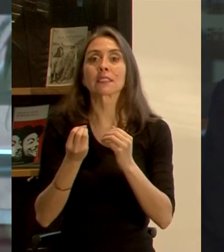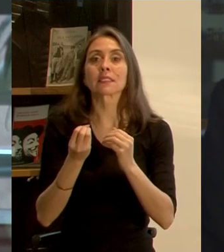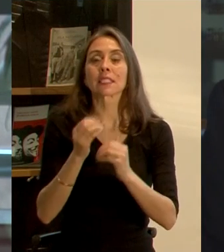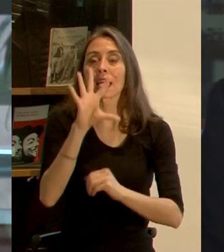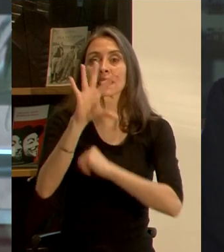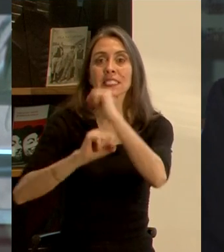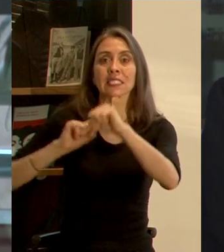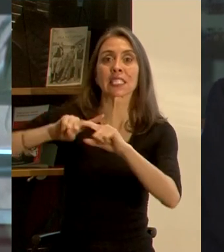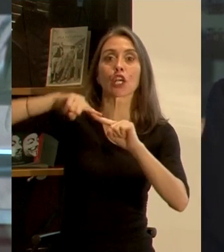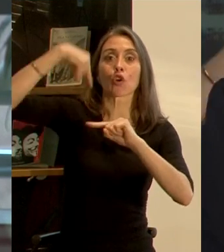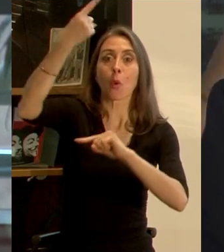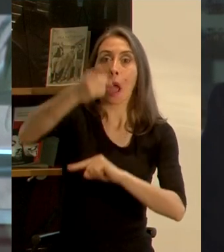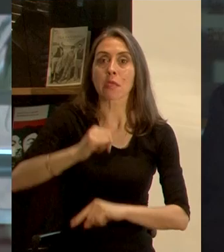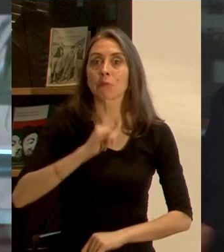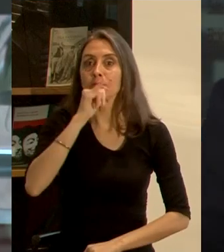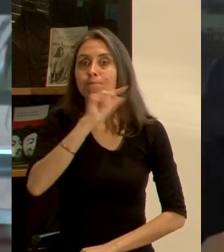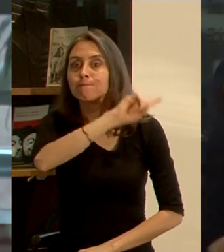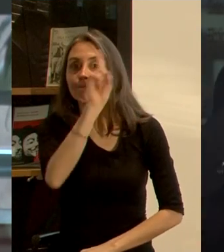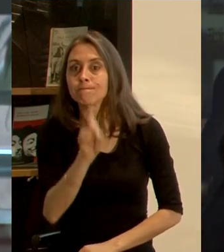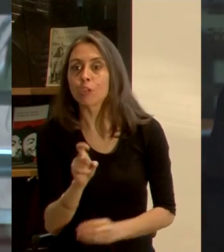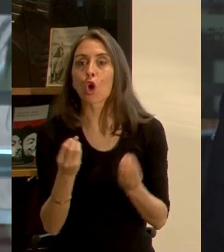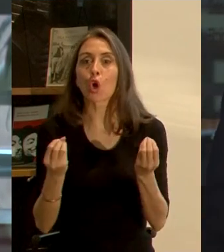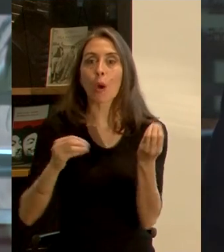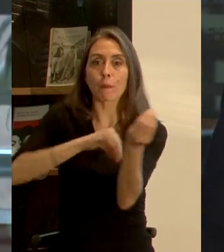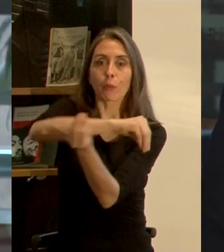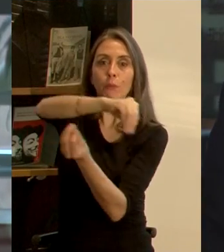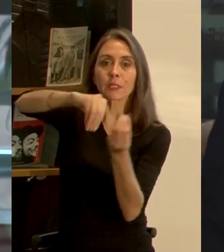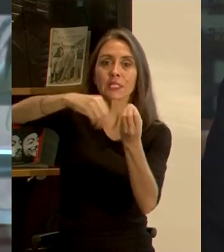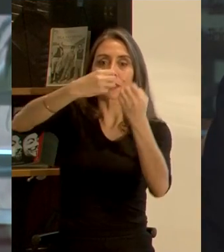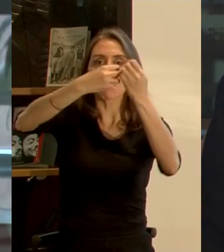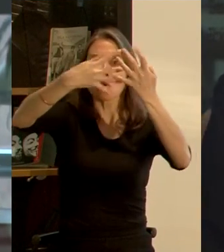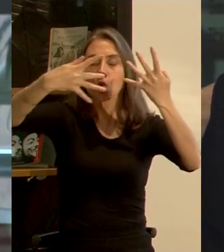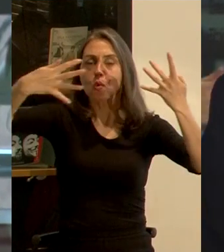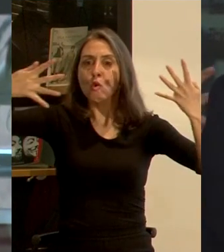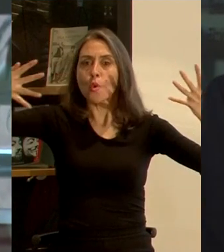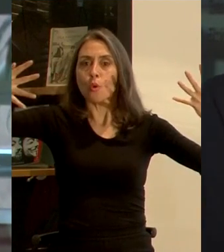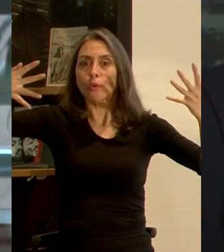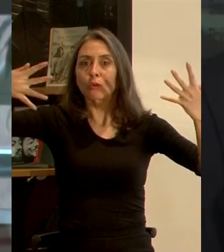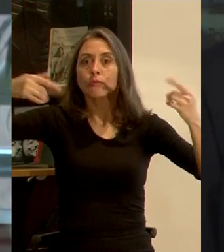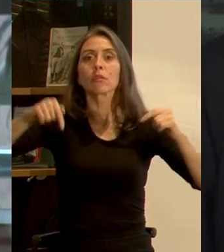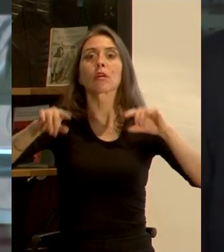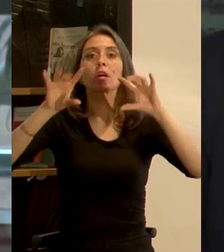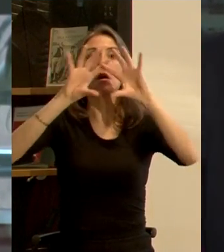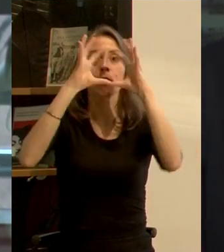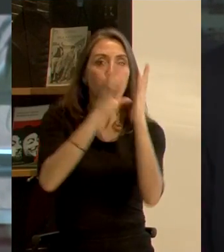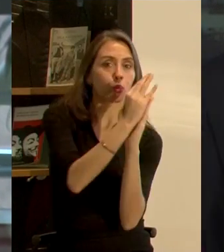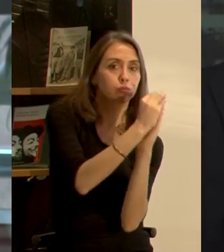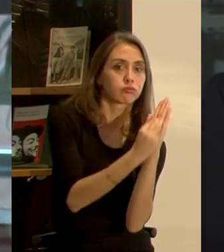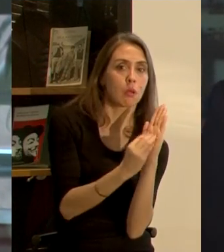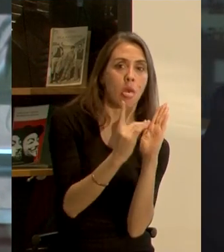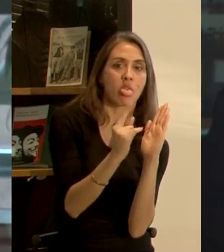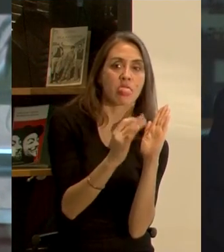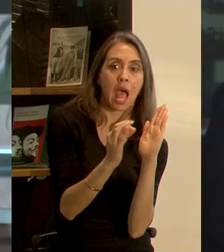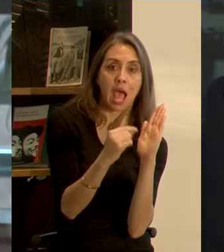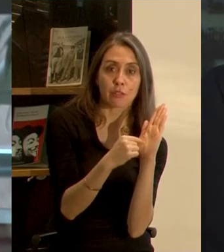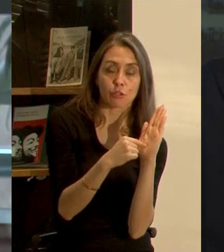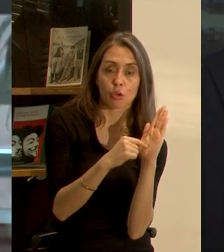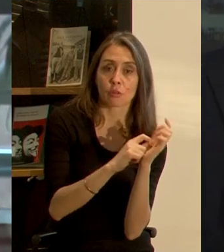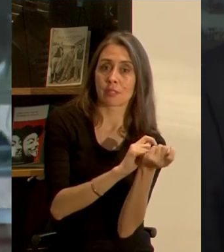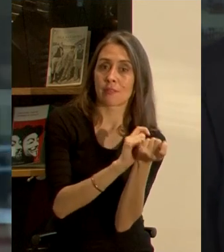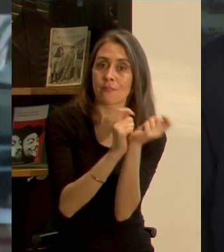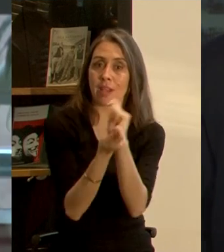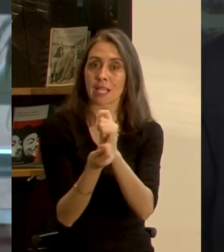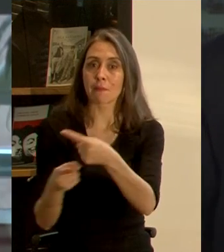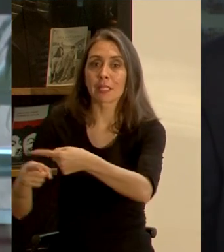en 5 años más. Entonces, ¿cómo mezclamos todo esto? Cuidado con el mundo de los datos, porque va a cambiar